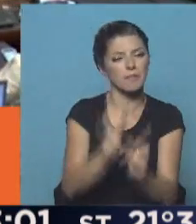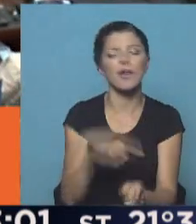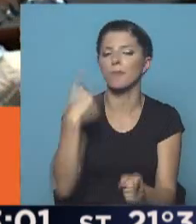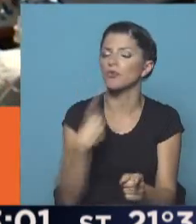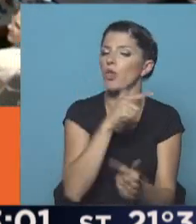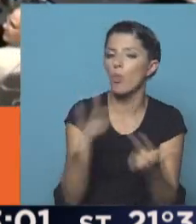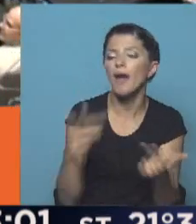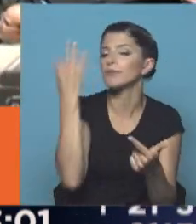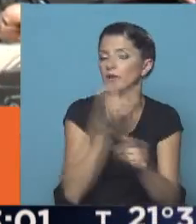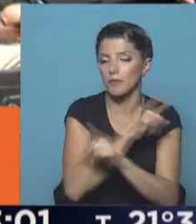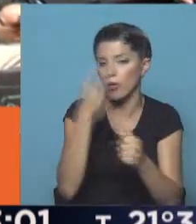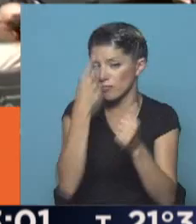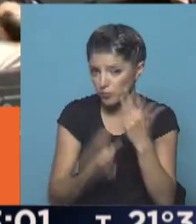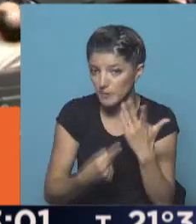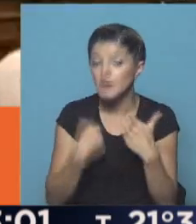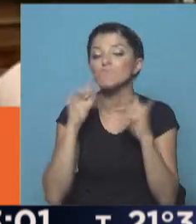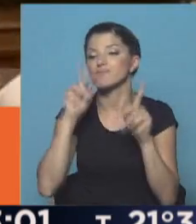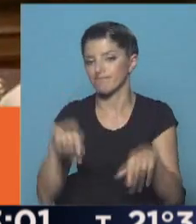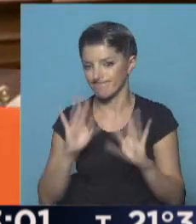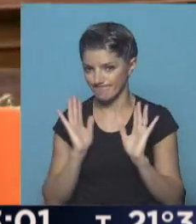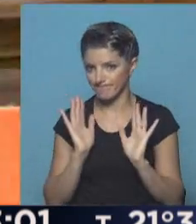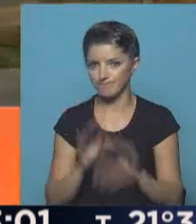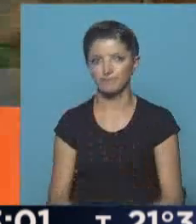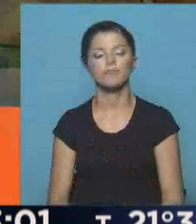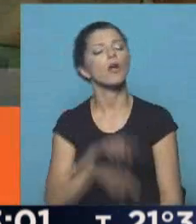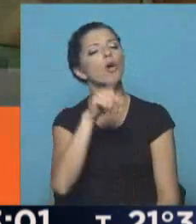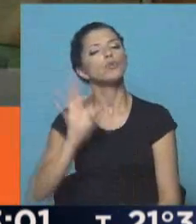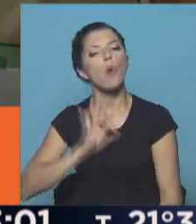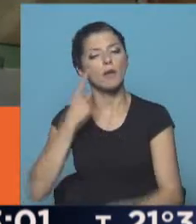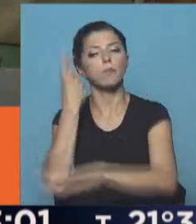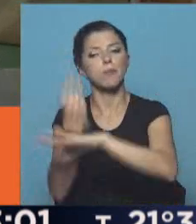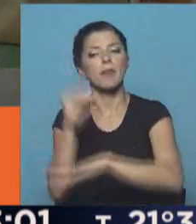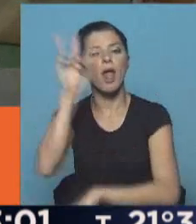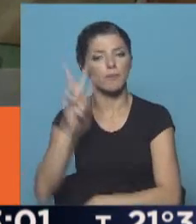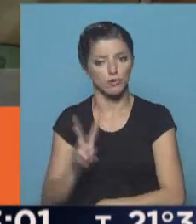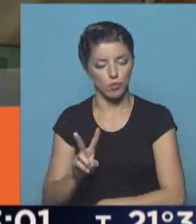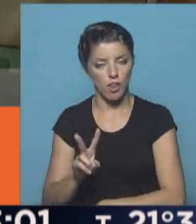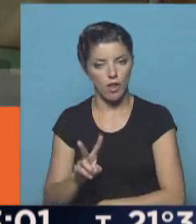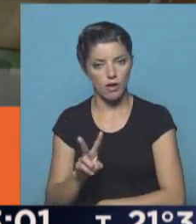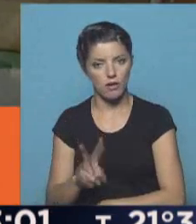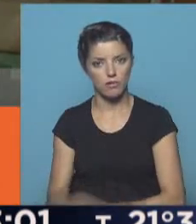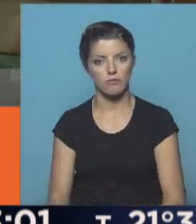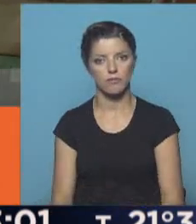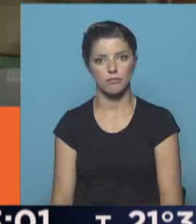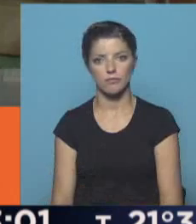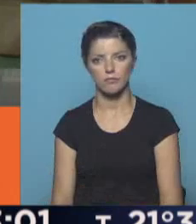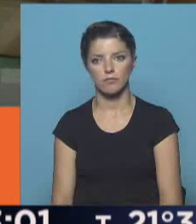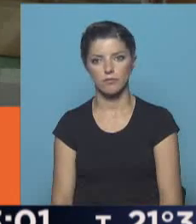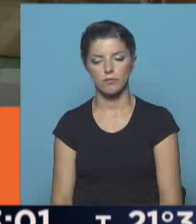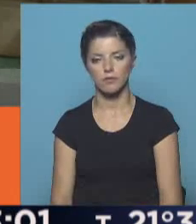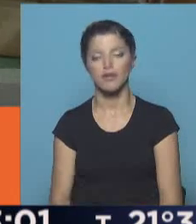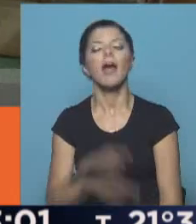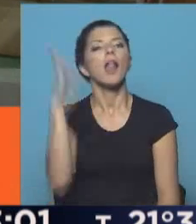la inseguridad, etcétera, etcétera. Andrés, vos que viviste en Venezuela tanto tiempo, la pregunta por ahí es un poco esotérica, pero ¿qué de la cultura